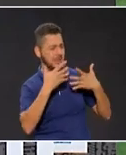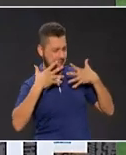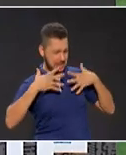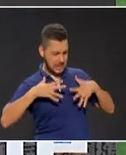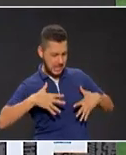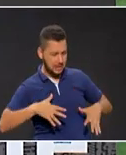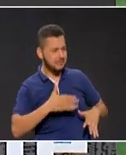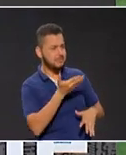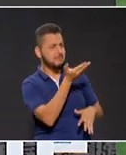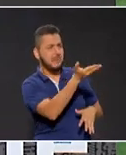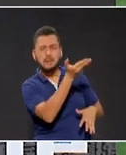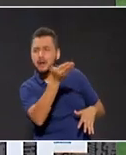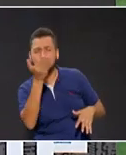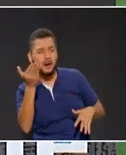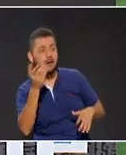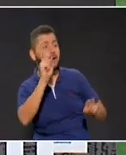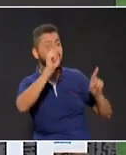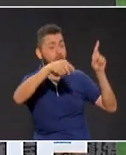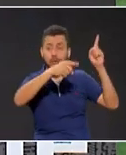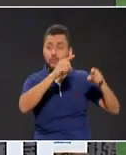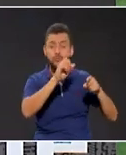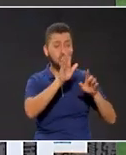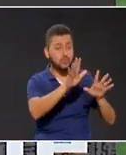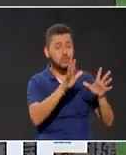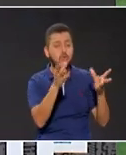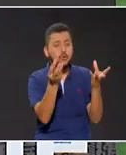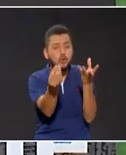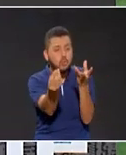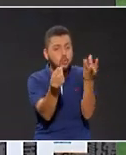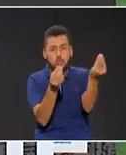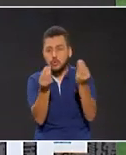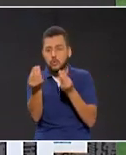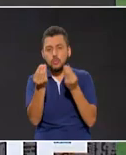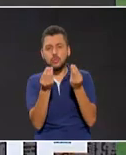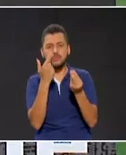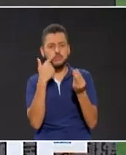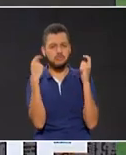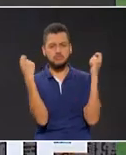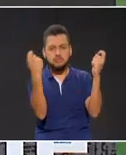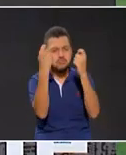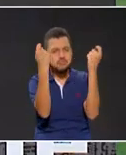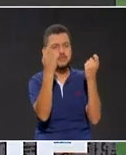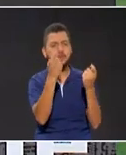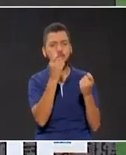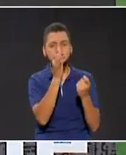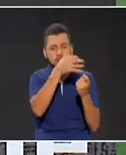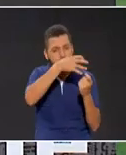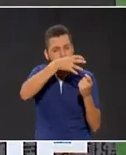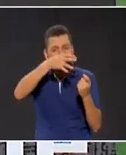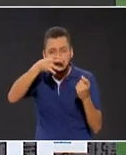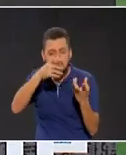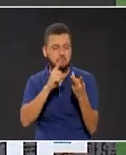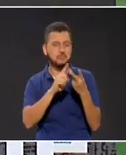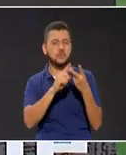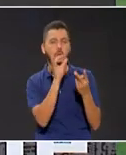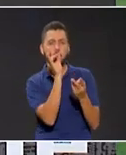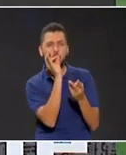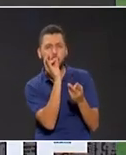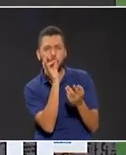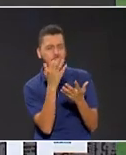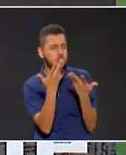cooptados e instrumentalizados por bandas de distribución de drogas que tienen ahí una clientela pues a la